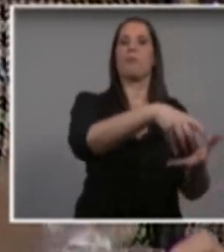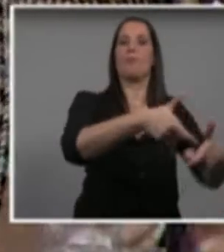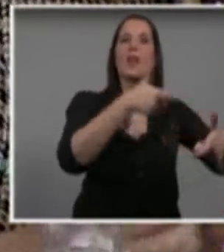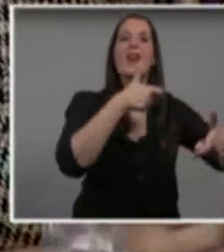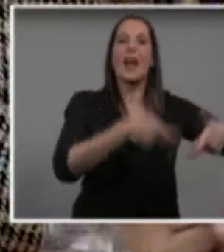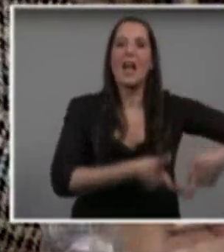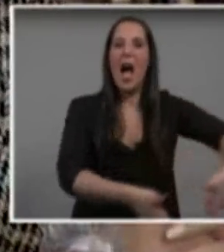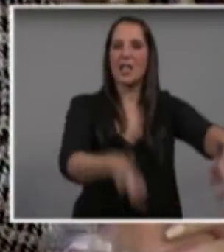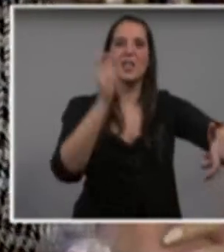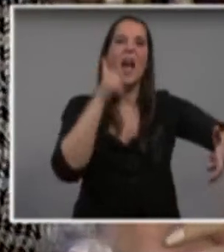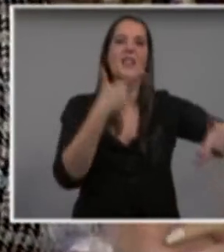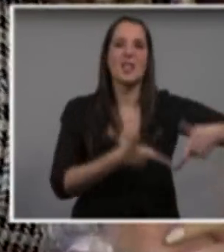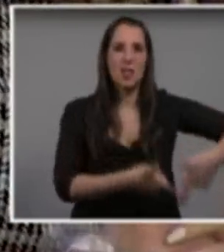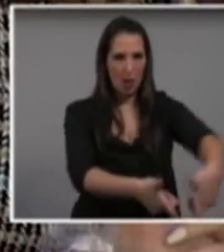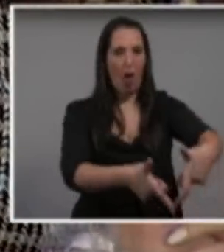Vamos a hacerlo